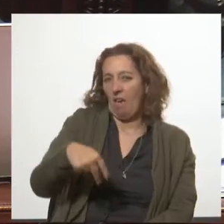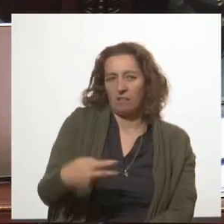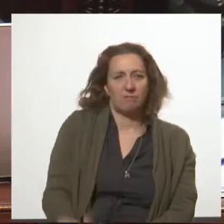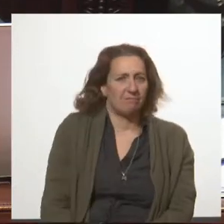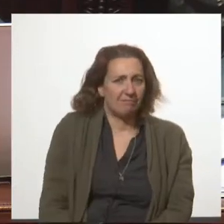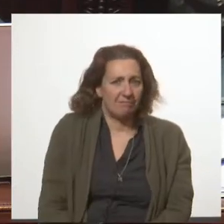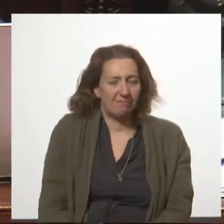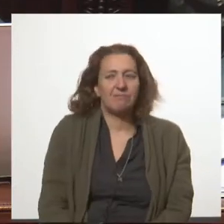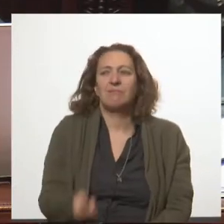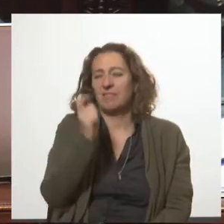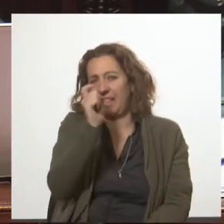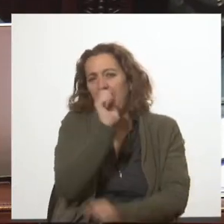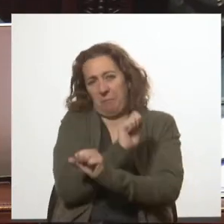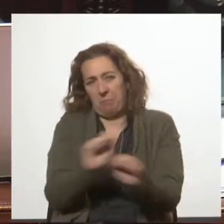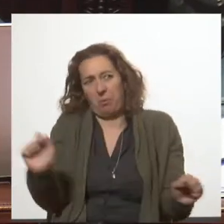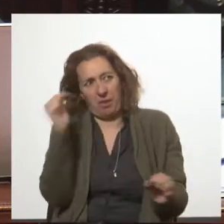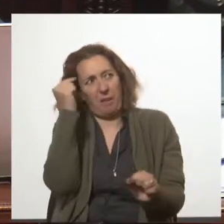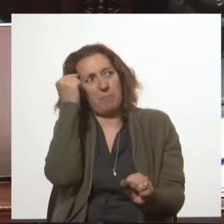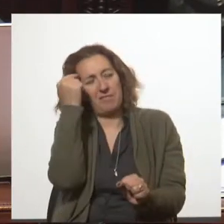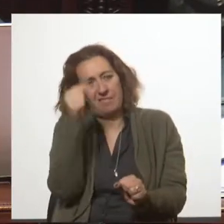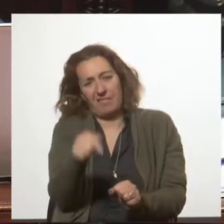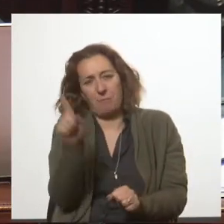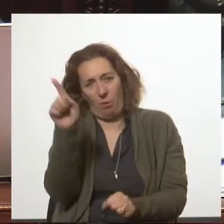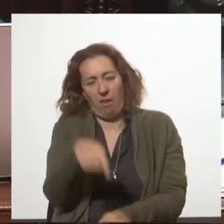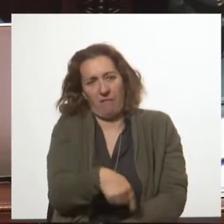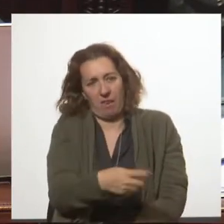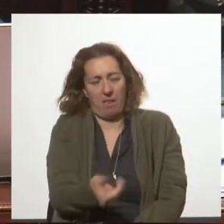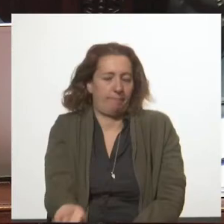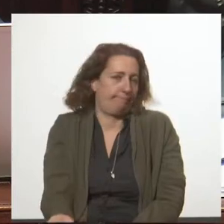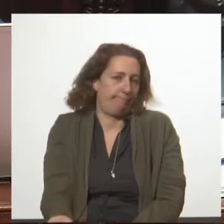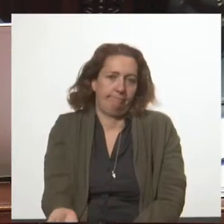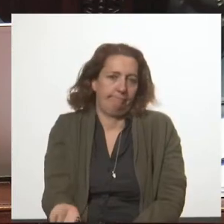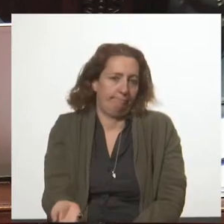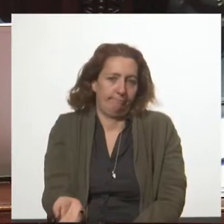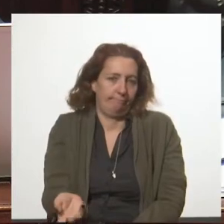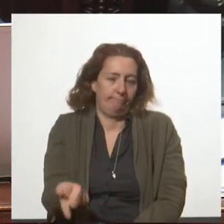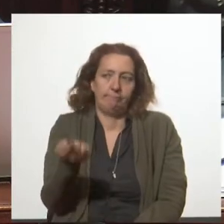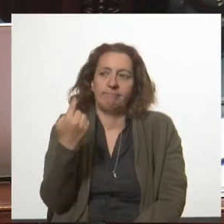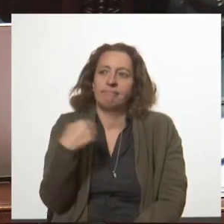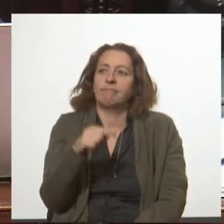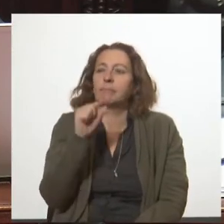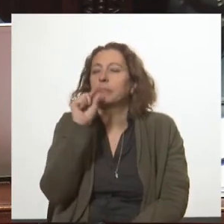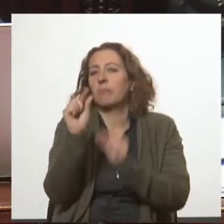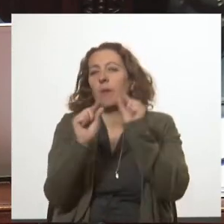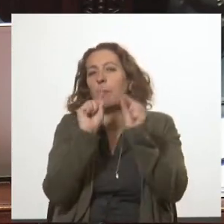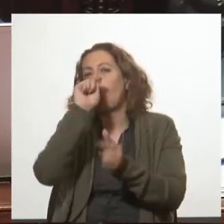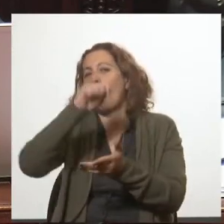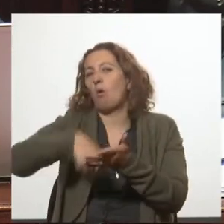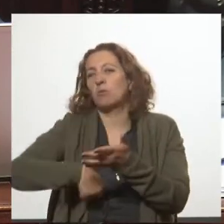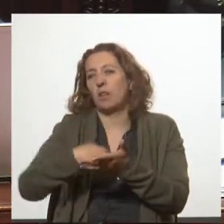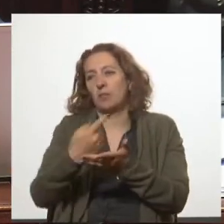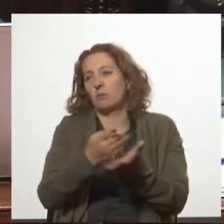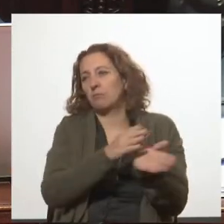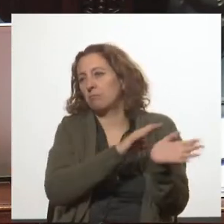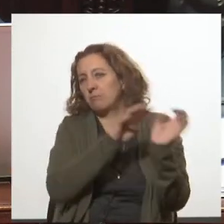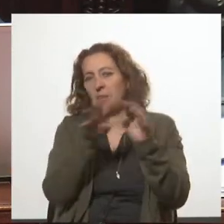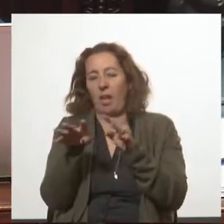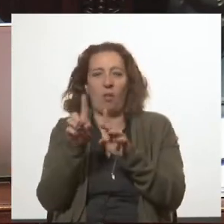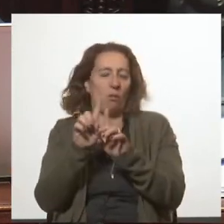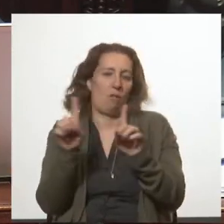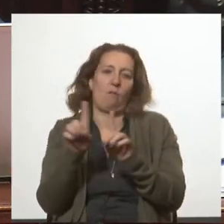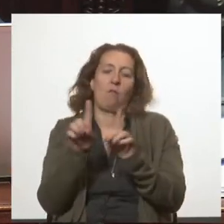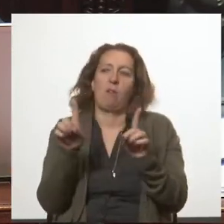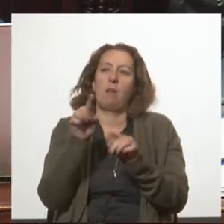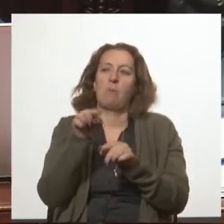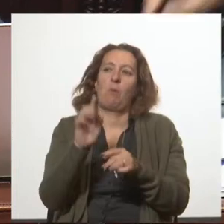podría pensar que la justificación iba a venir por ese lado de hecho los pocos contratos que emigraron seguramente no lo hayan sido